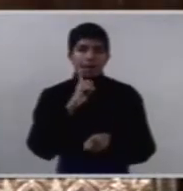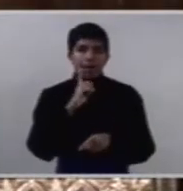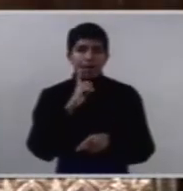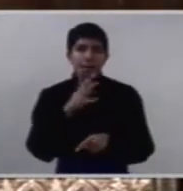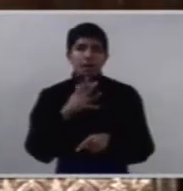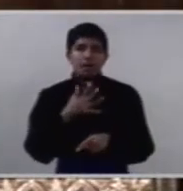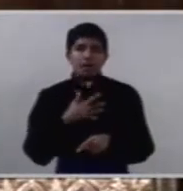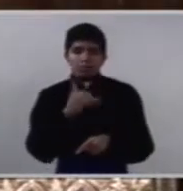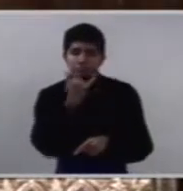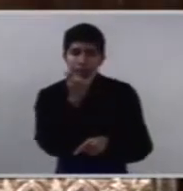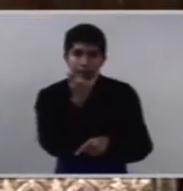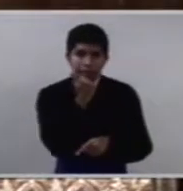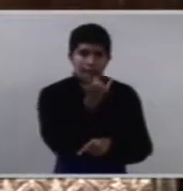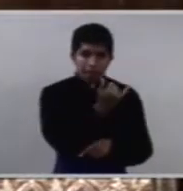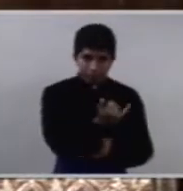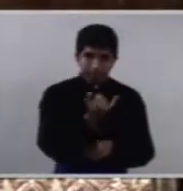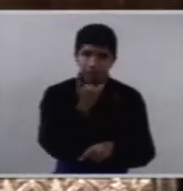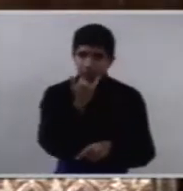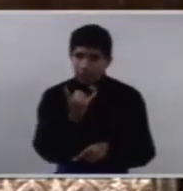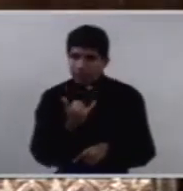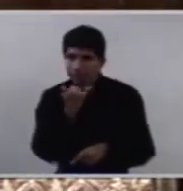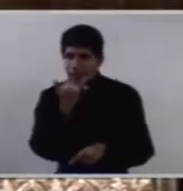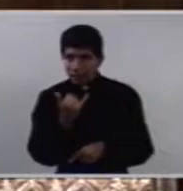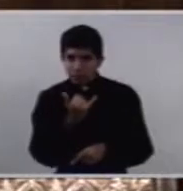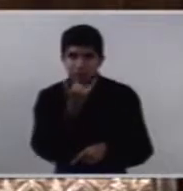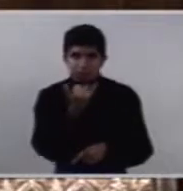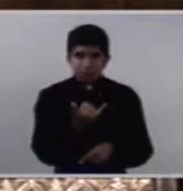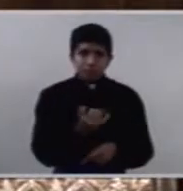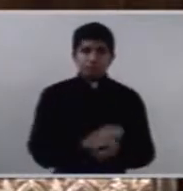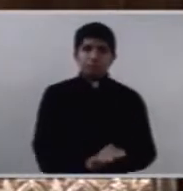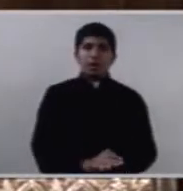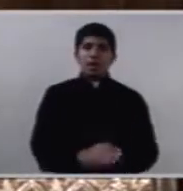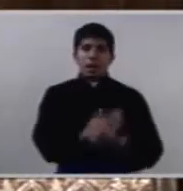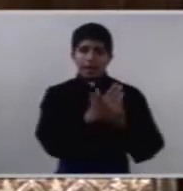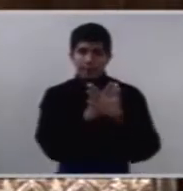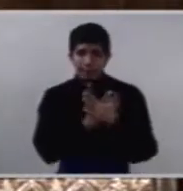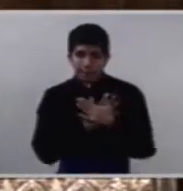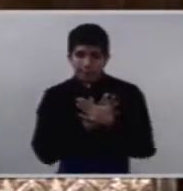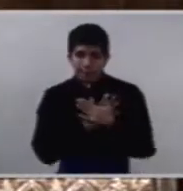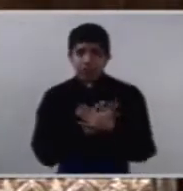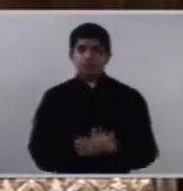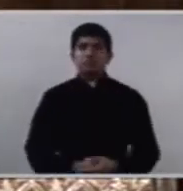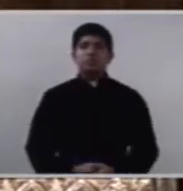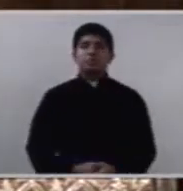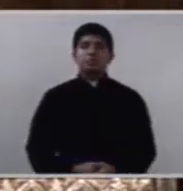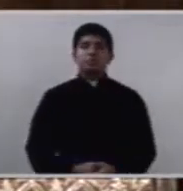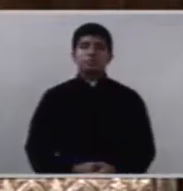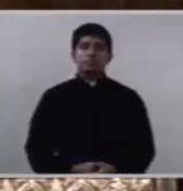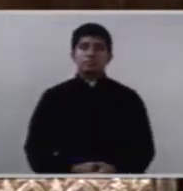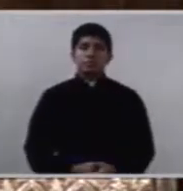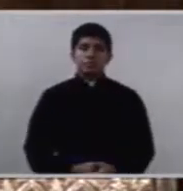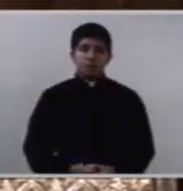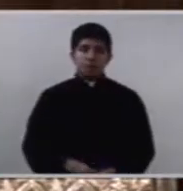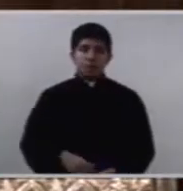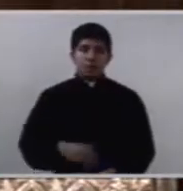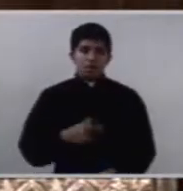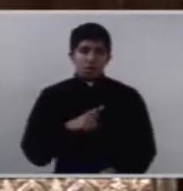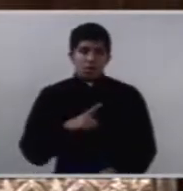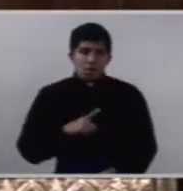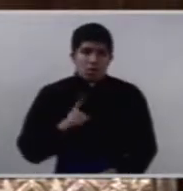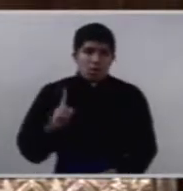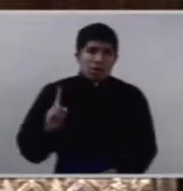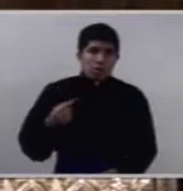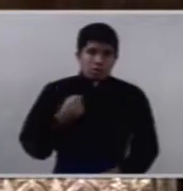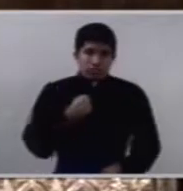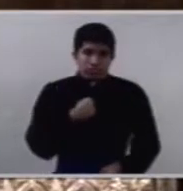tenemos que perdonarlo y tenemos que amarlo, siendo capaces